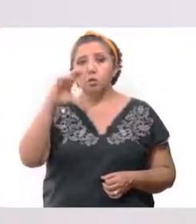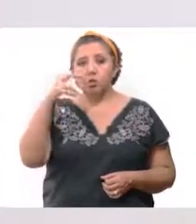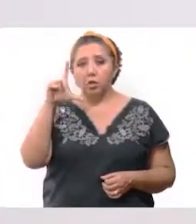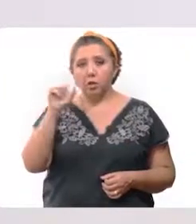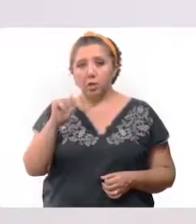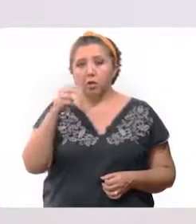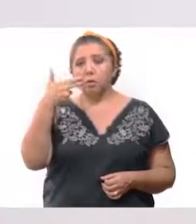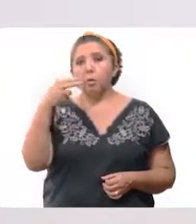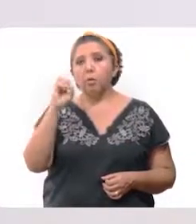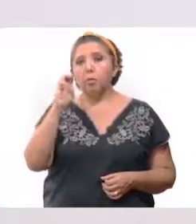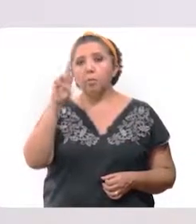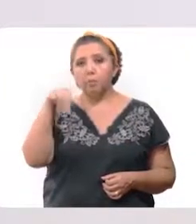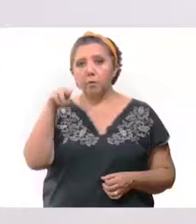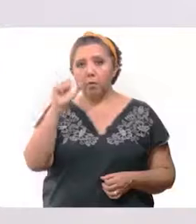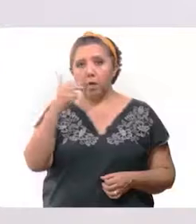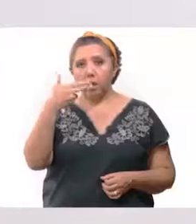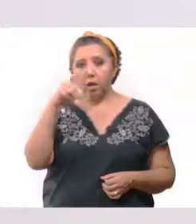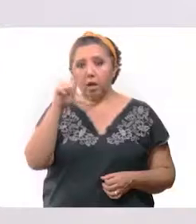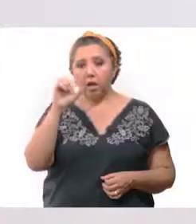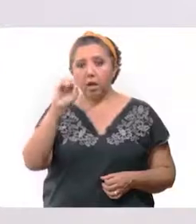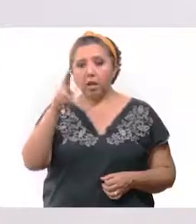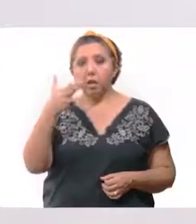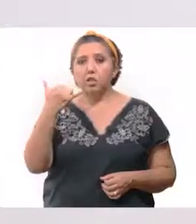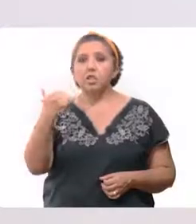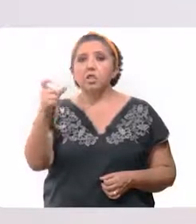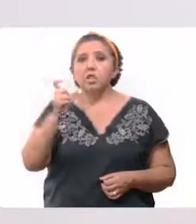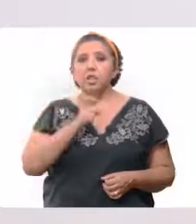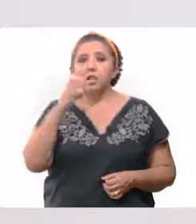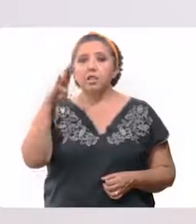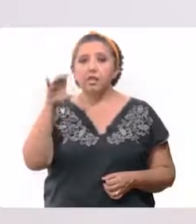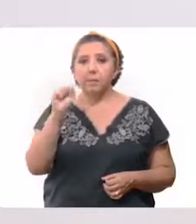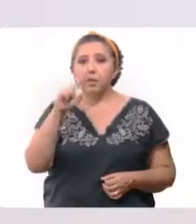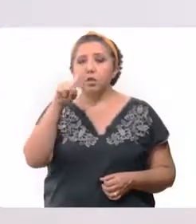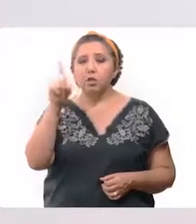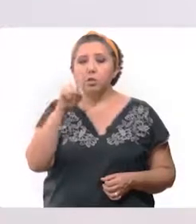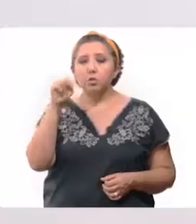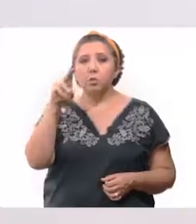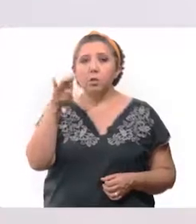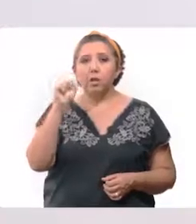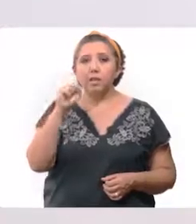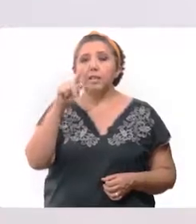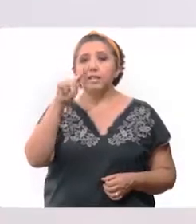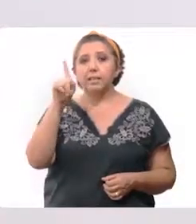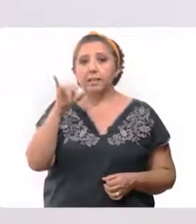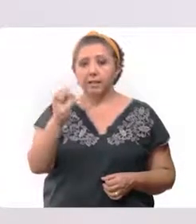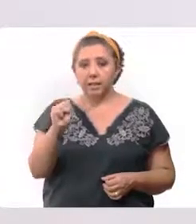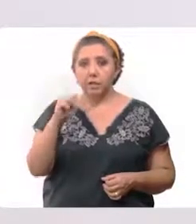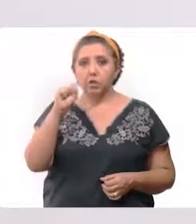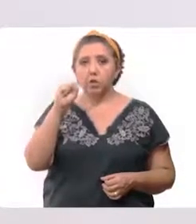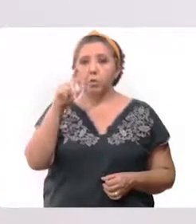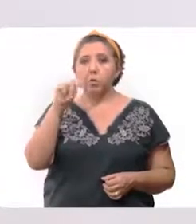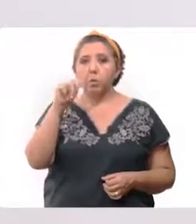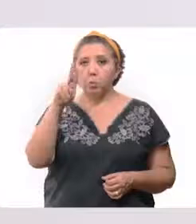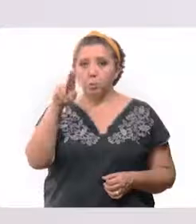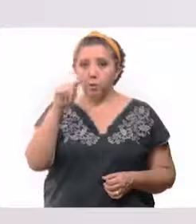Sinanché, Jomún, Muna, Jalachó, Teabo, Yaxcabá, Tecó, Tzucacap, Tzitás, Zuquilá y